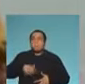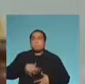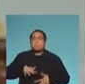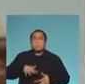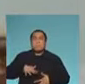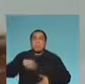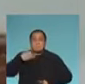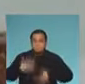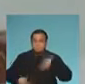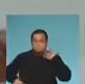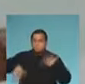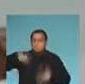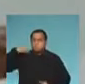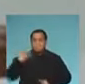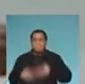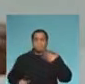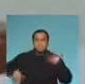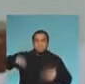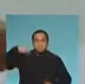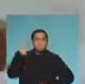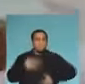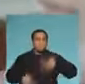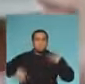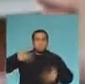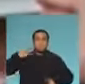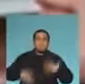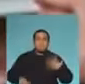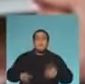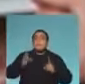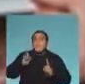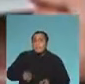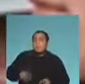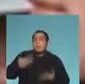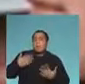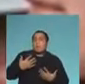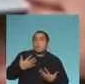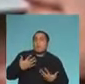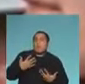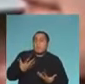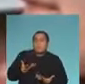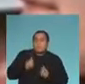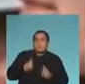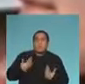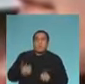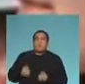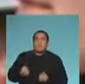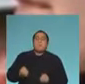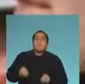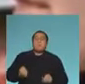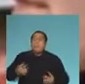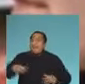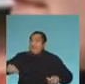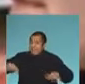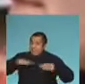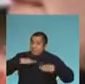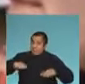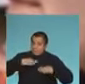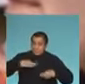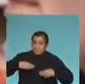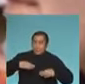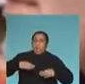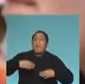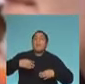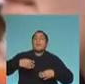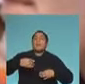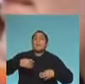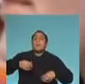estancada, esa agua no esté estancada, y que podamos darle también otro beneficio a nuestro cuerpo, porque además cuando hacemos actividad física